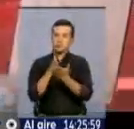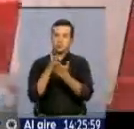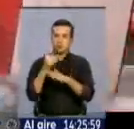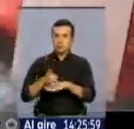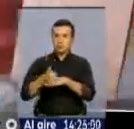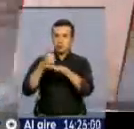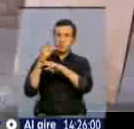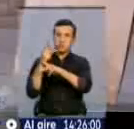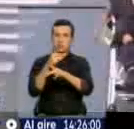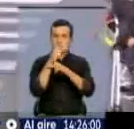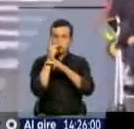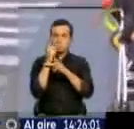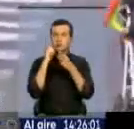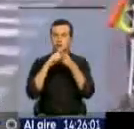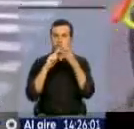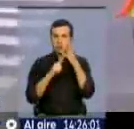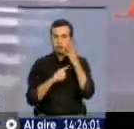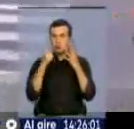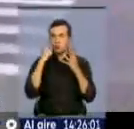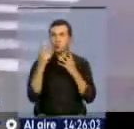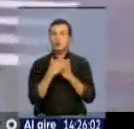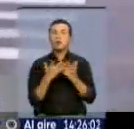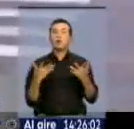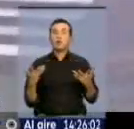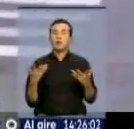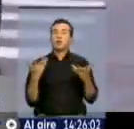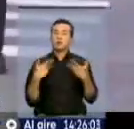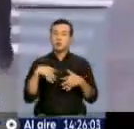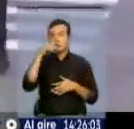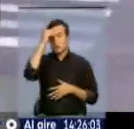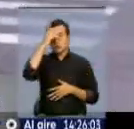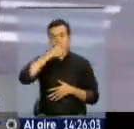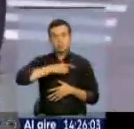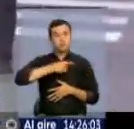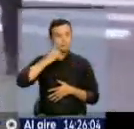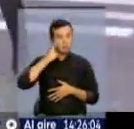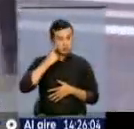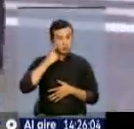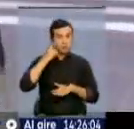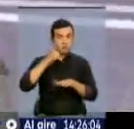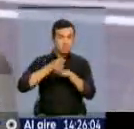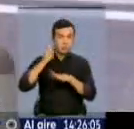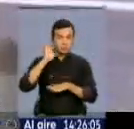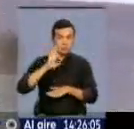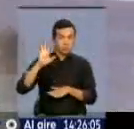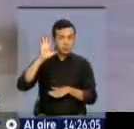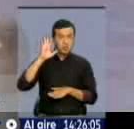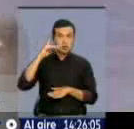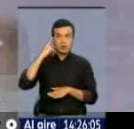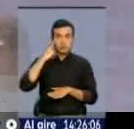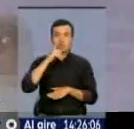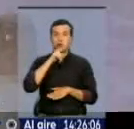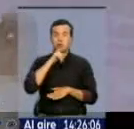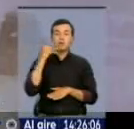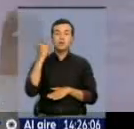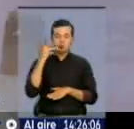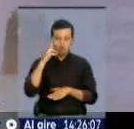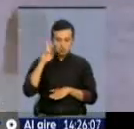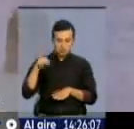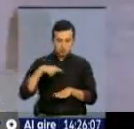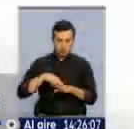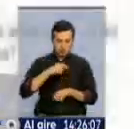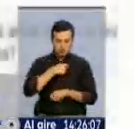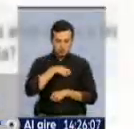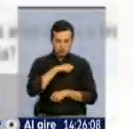del Consejo y el Tribunal de Primera Instancia, donde se decidirá si se ejecutan las órdenes europeas de detención emitidas por la Audiencia Nacional de